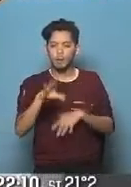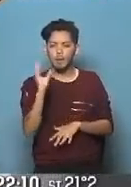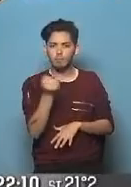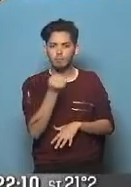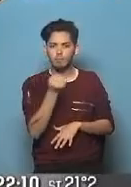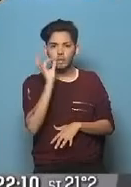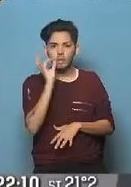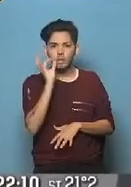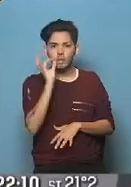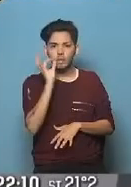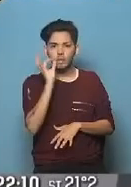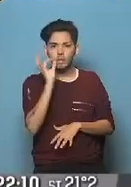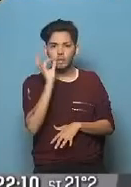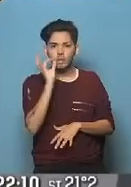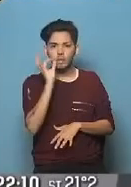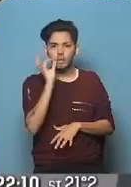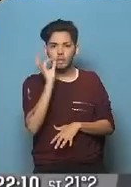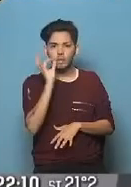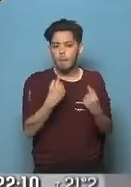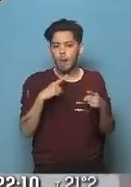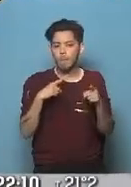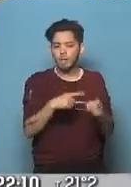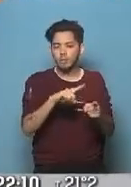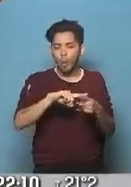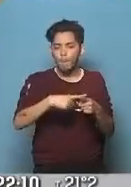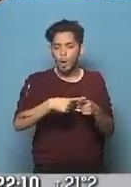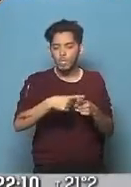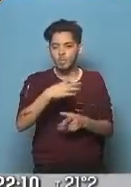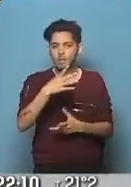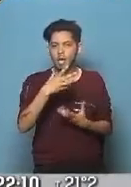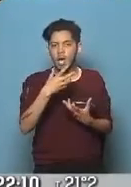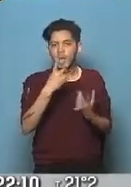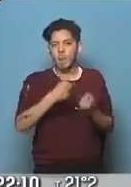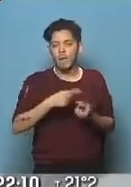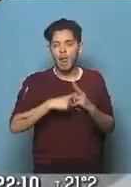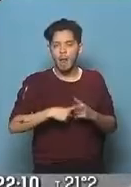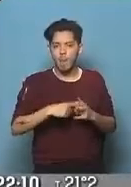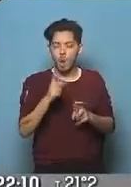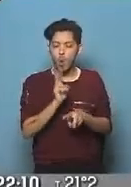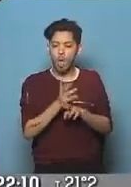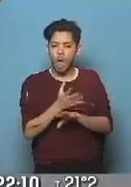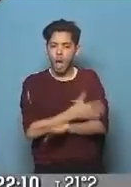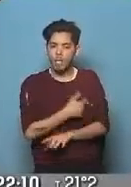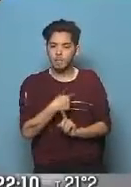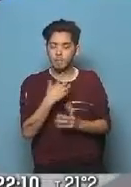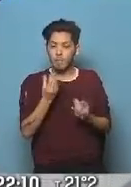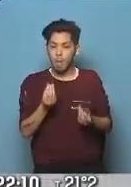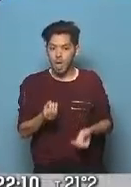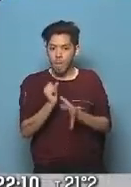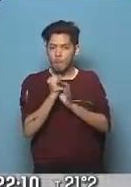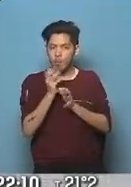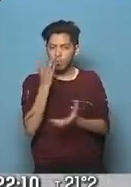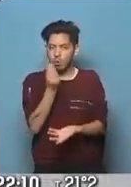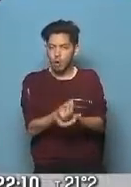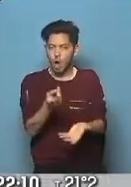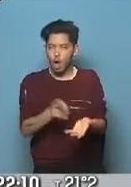es la utilización de la justicia como herramienta de persecución política y como herramienta de prevención del retorno de los temidos populismos, digamos. Se